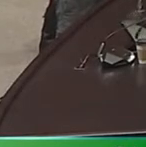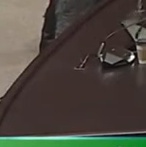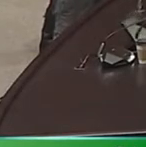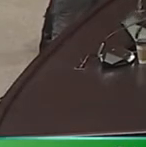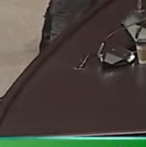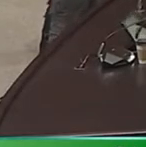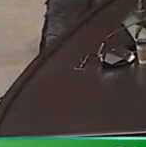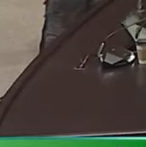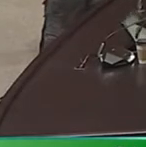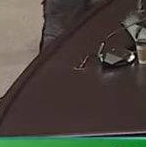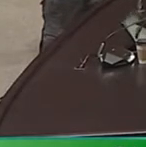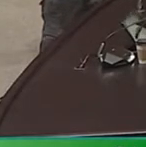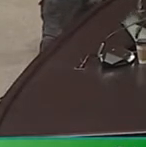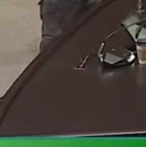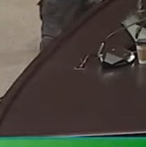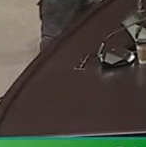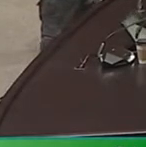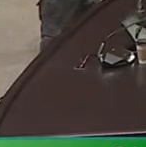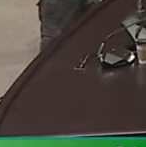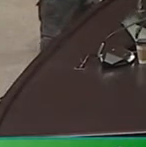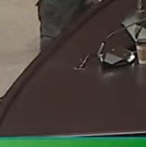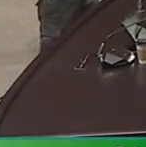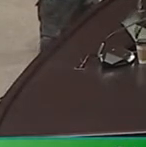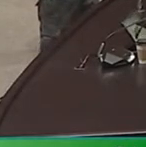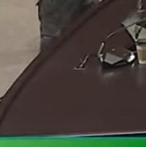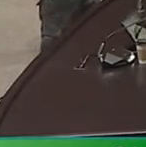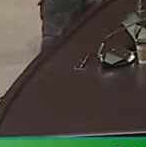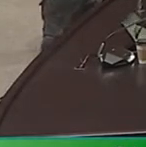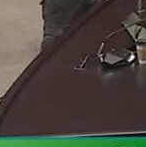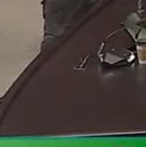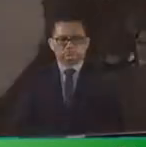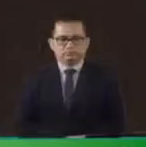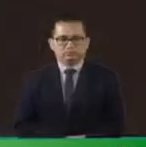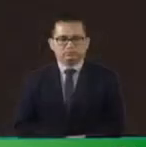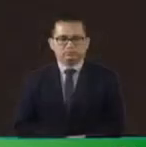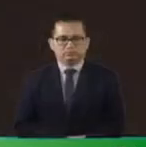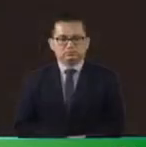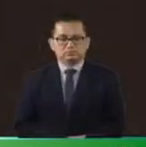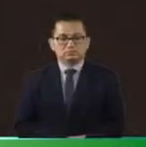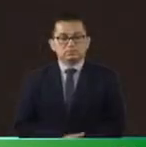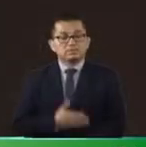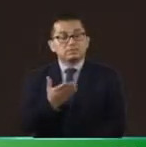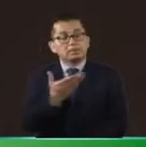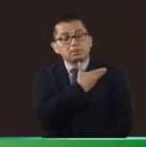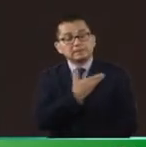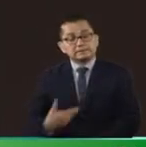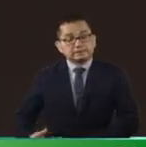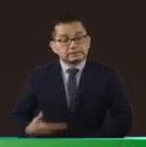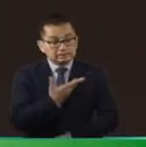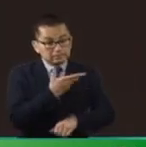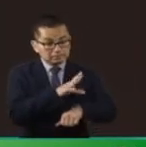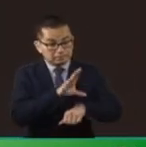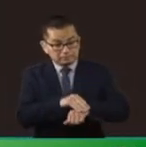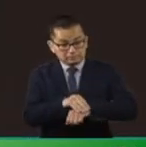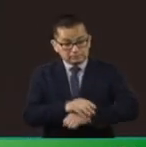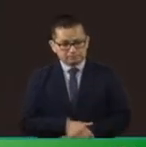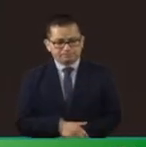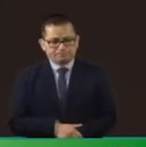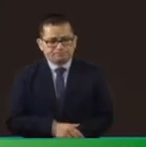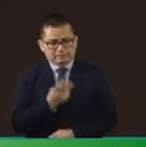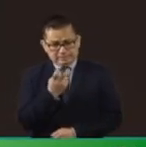Con su permiso, presidente. Adelante. Gracias. Esta reforma trae cambios de forma y de